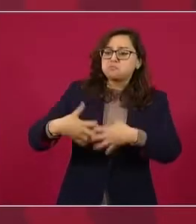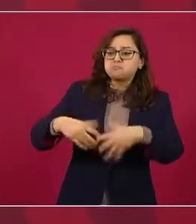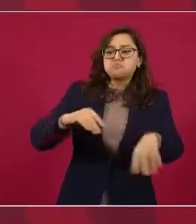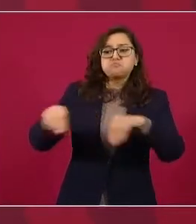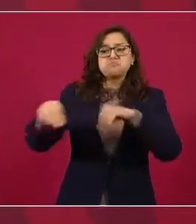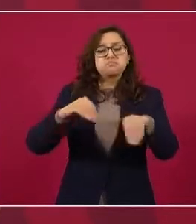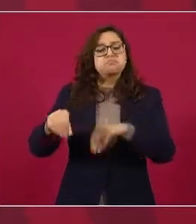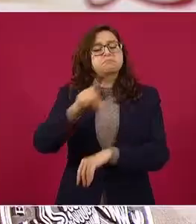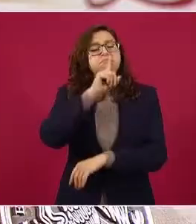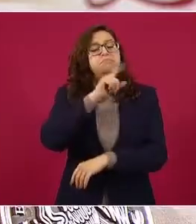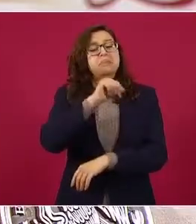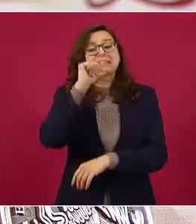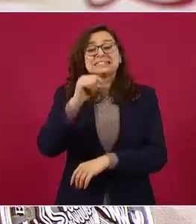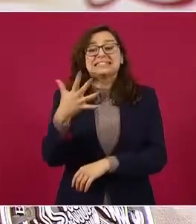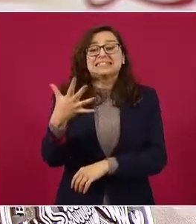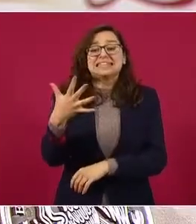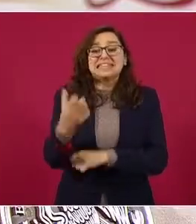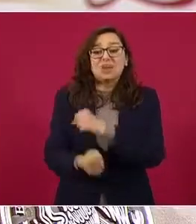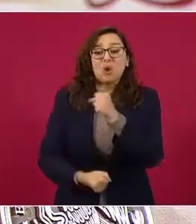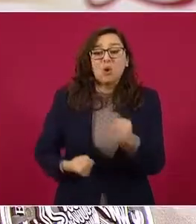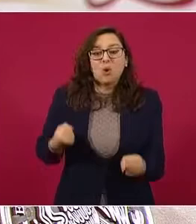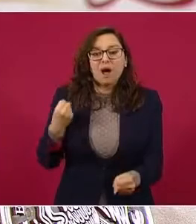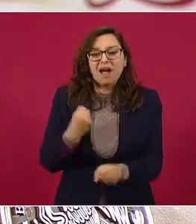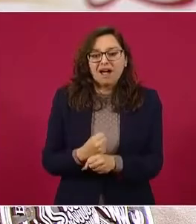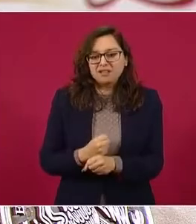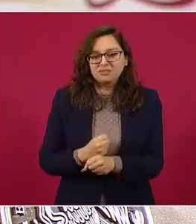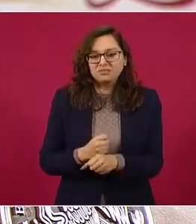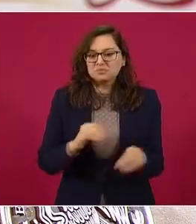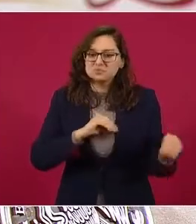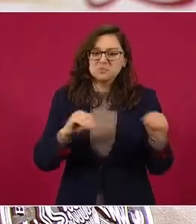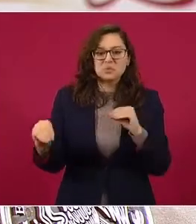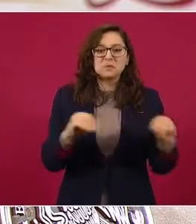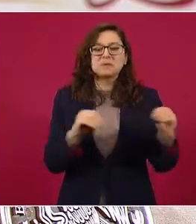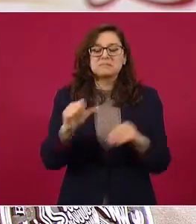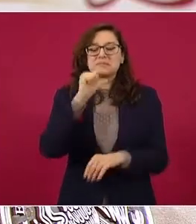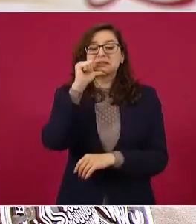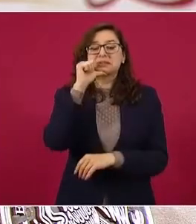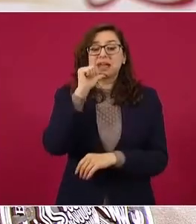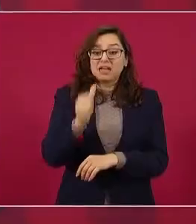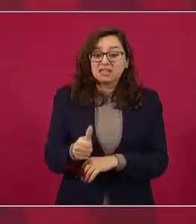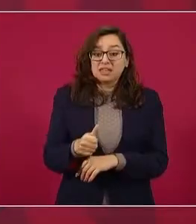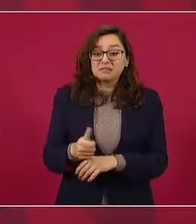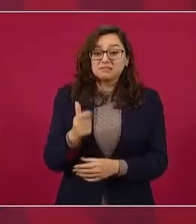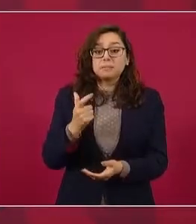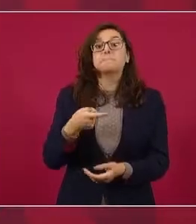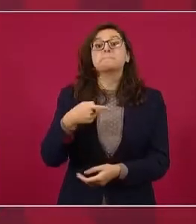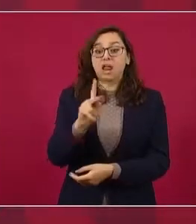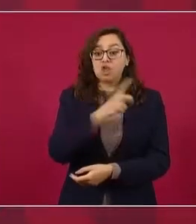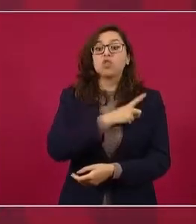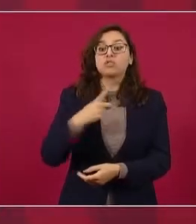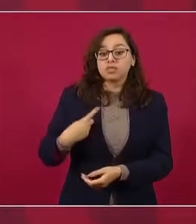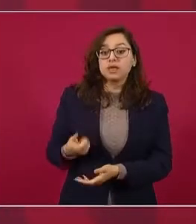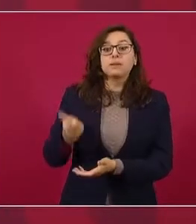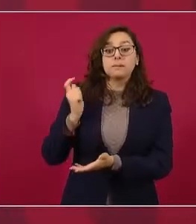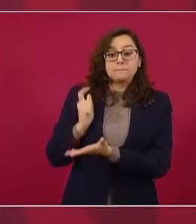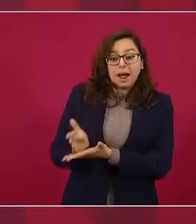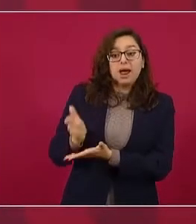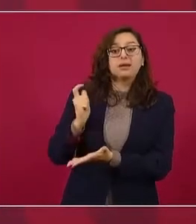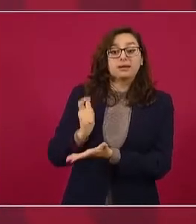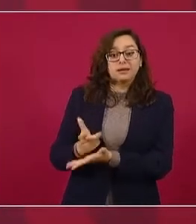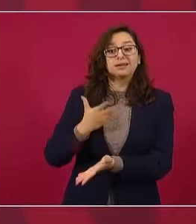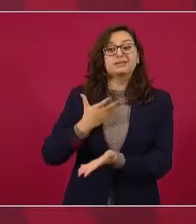transcurrido 5 años de que se había construido el gasoducto. Era un pago que se hacía del orden